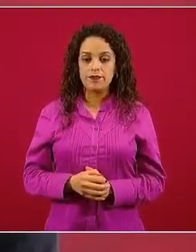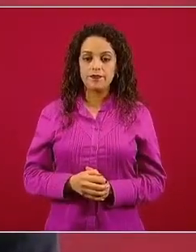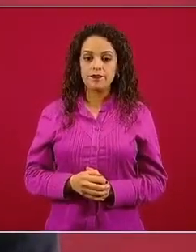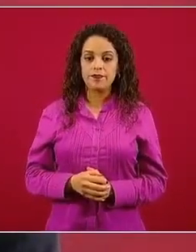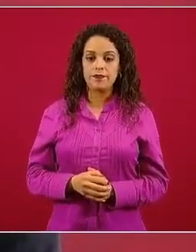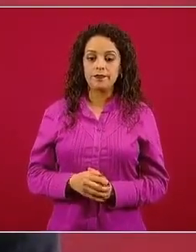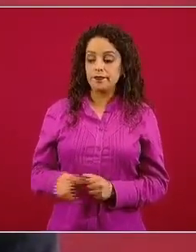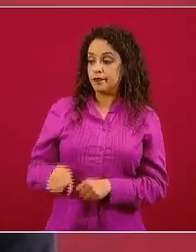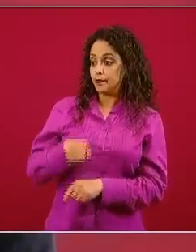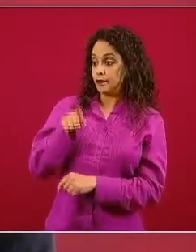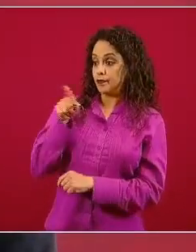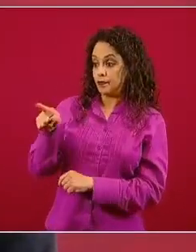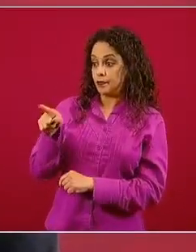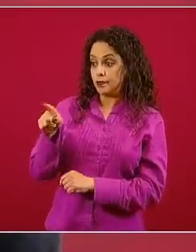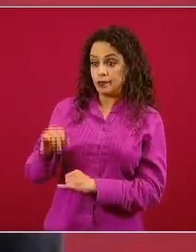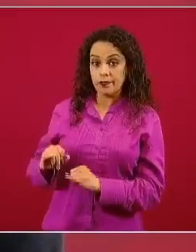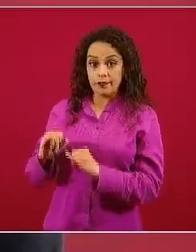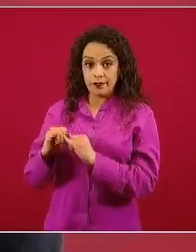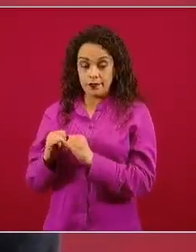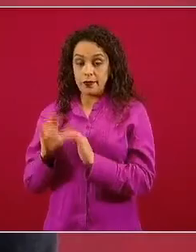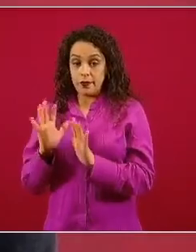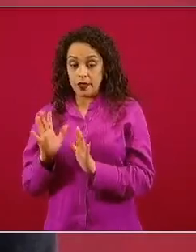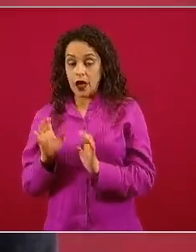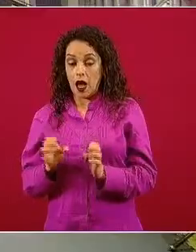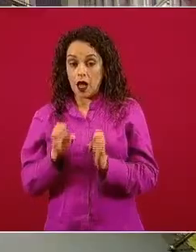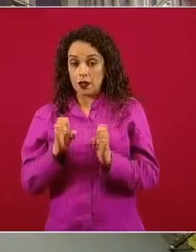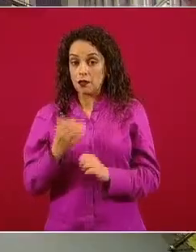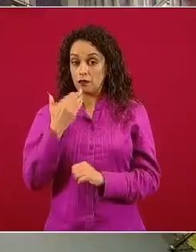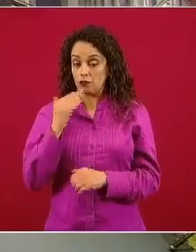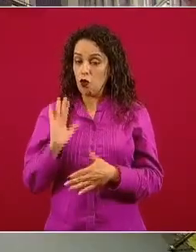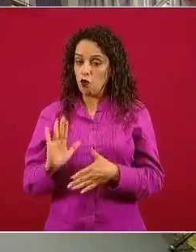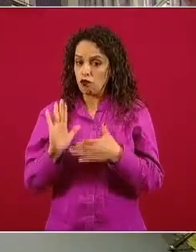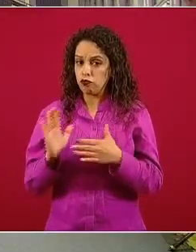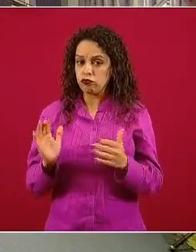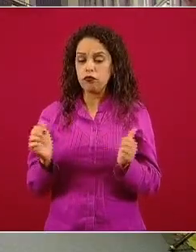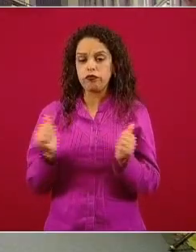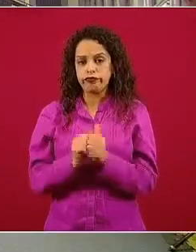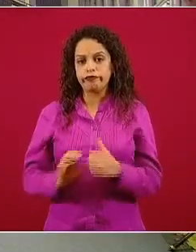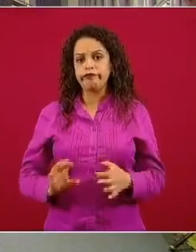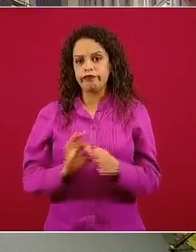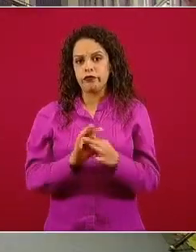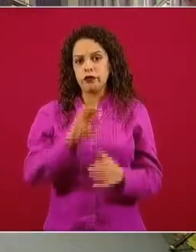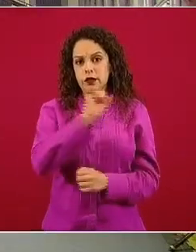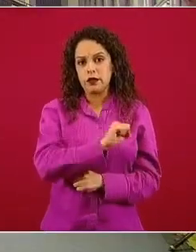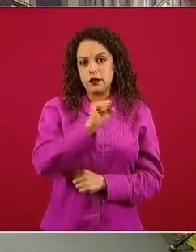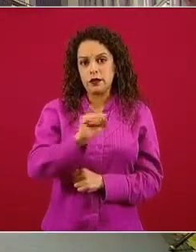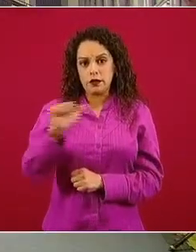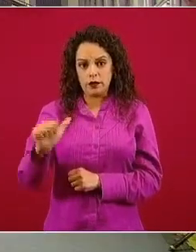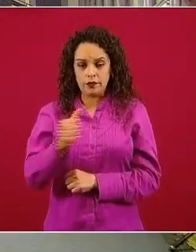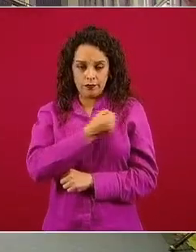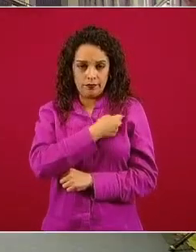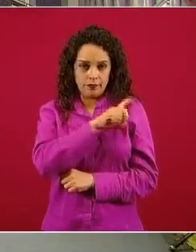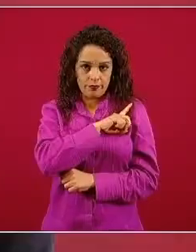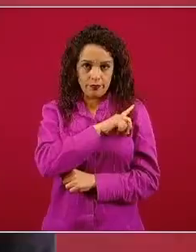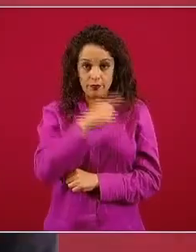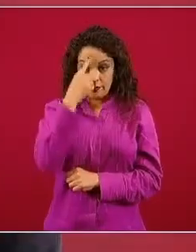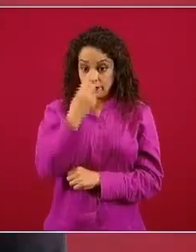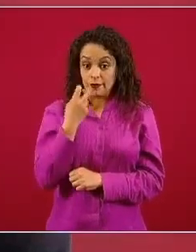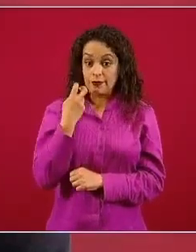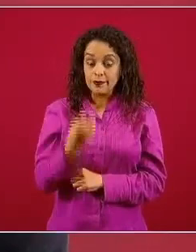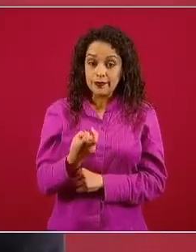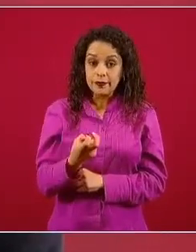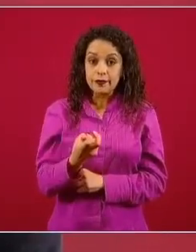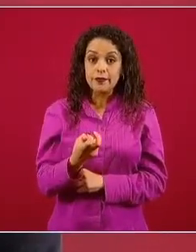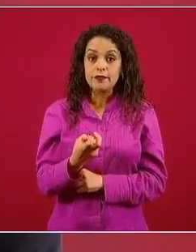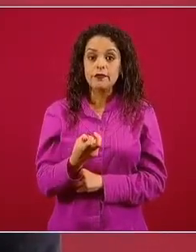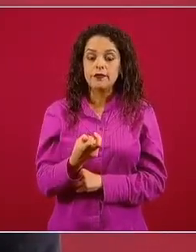está completamente comprometida como parte de la Secretaría de Salud a que todos estos pasos se lleven a cabo sin